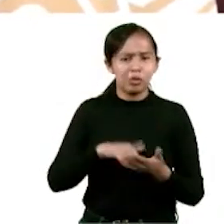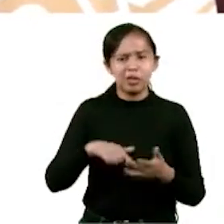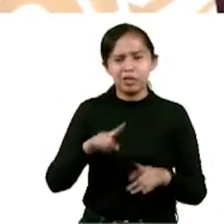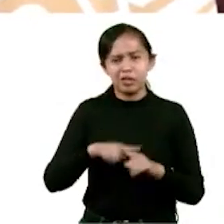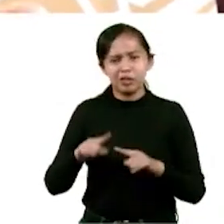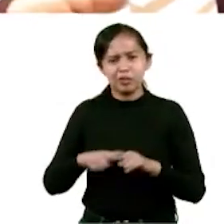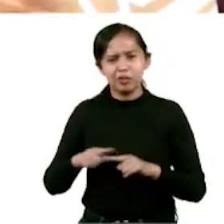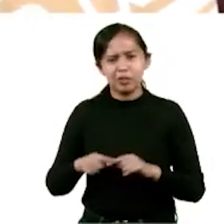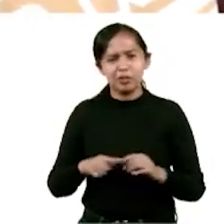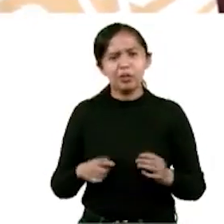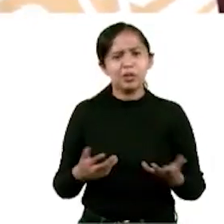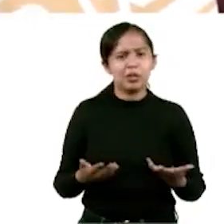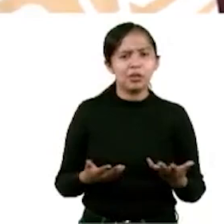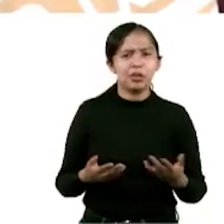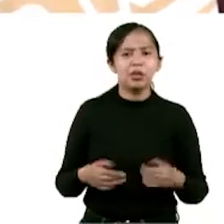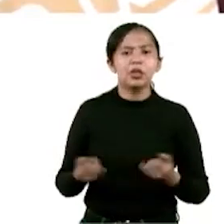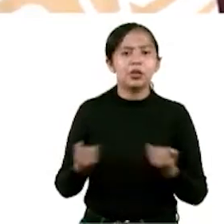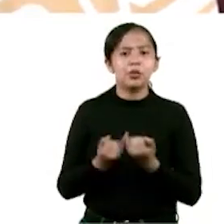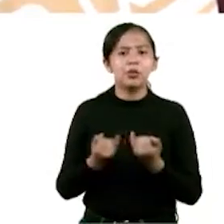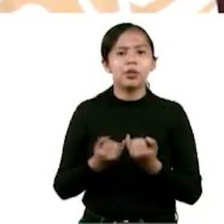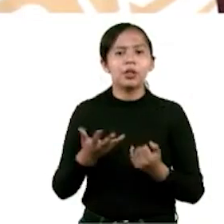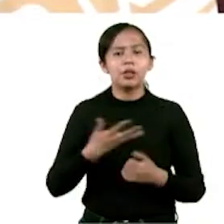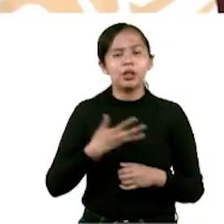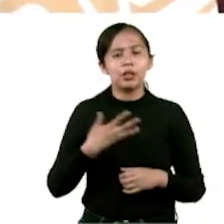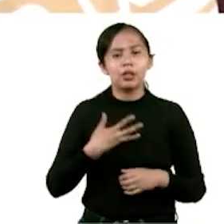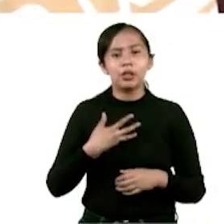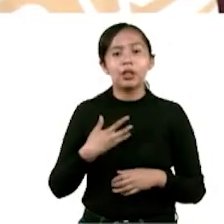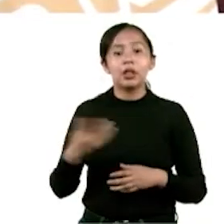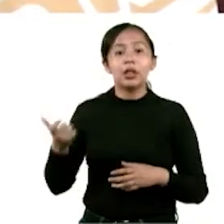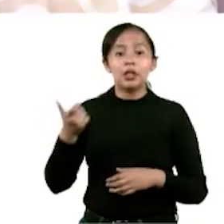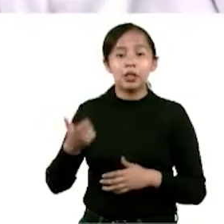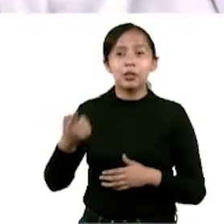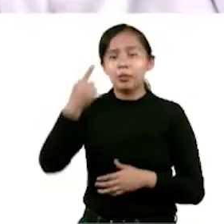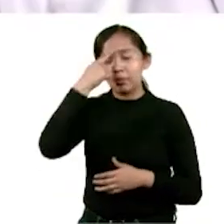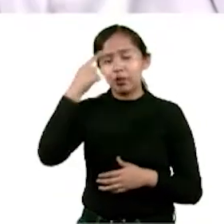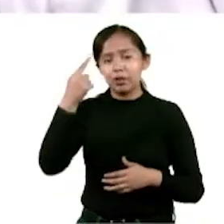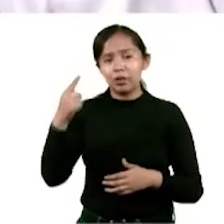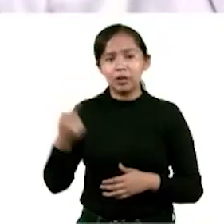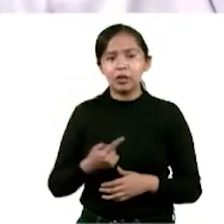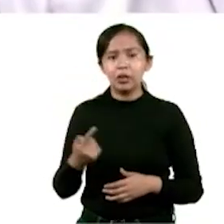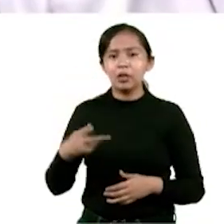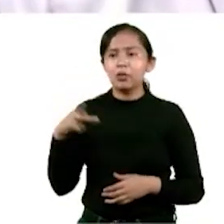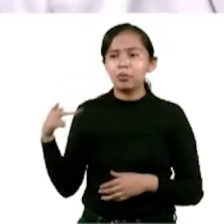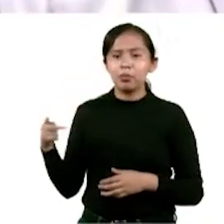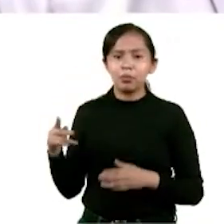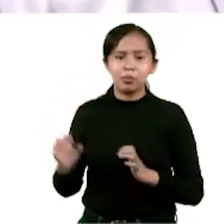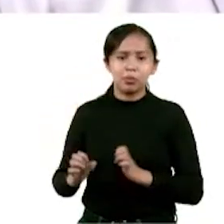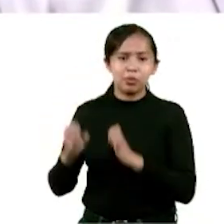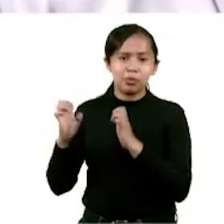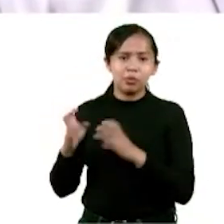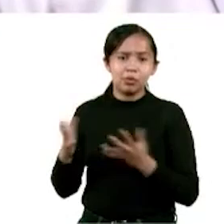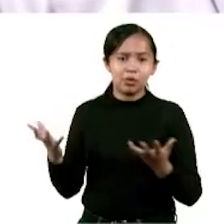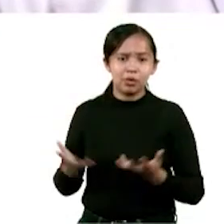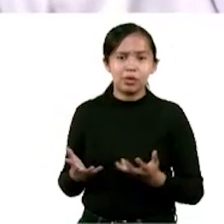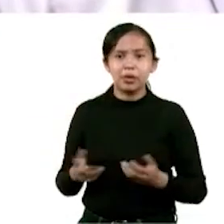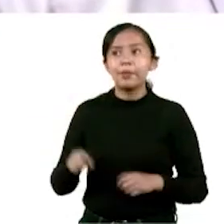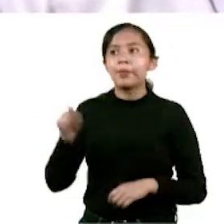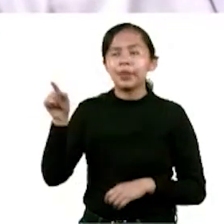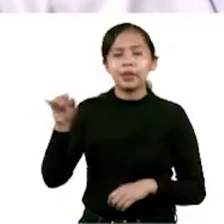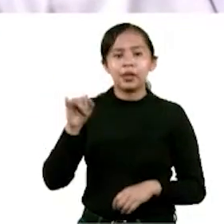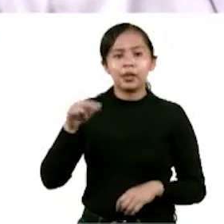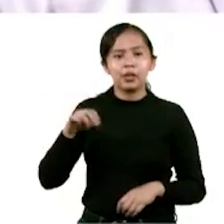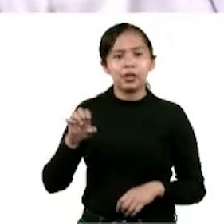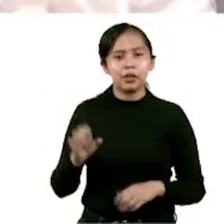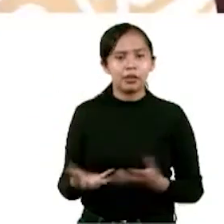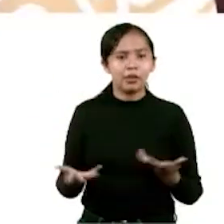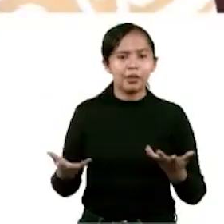unidades habitacionales y además le alcanza para su propia estructura interna. Y el órgano electoral, que no tiene que hacer nada de obra